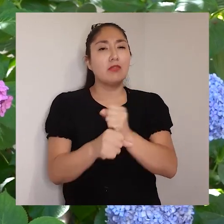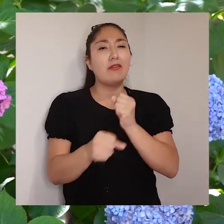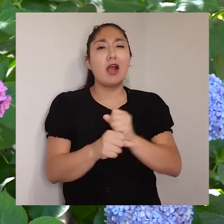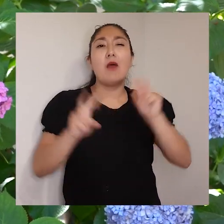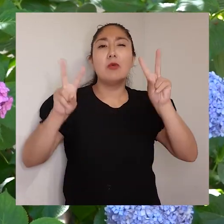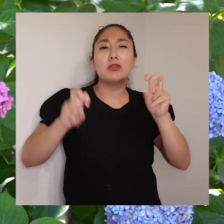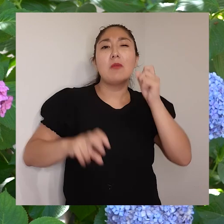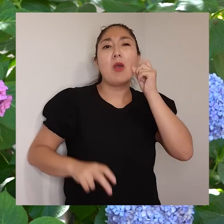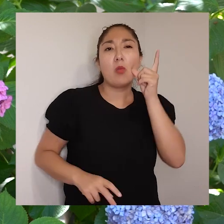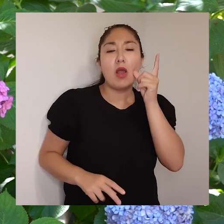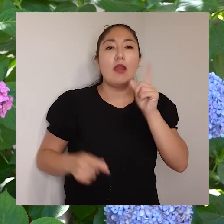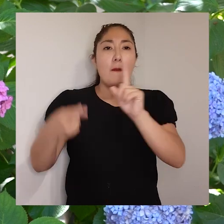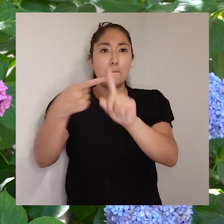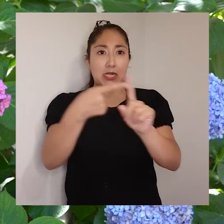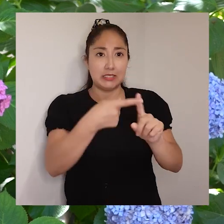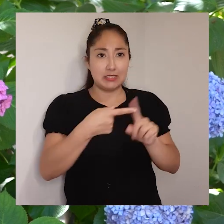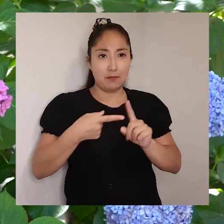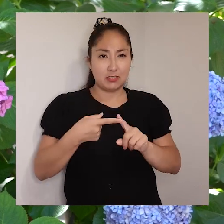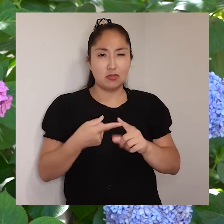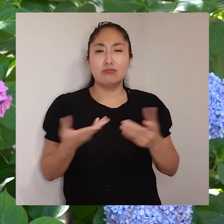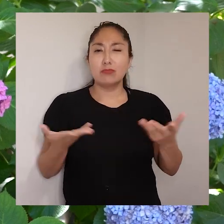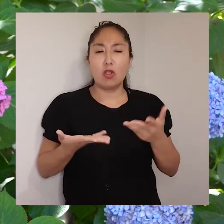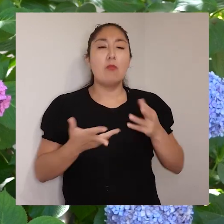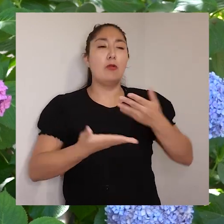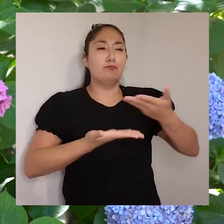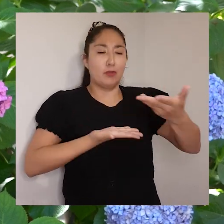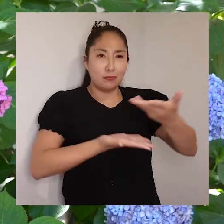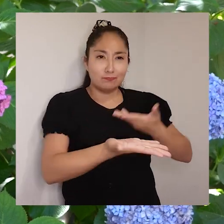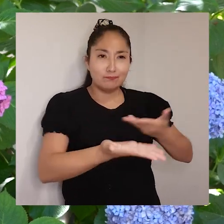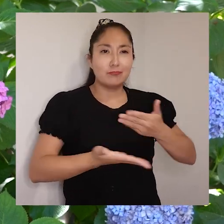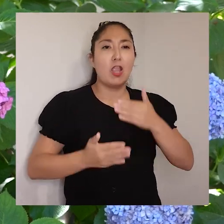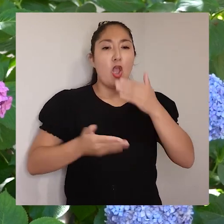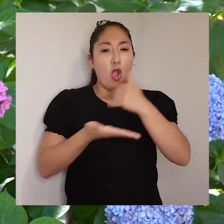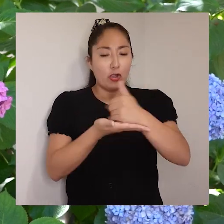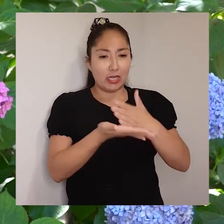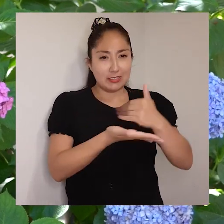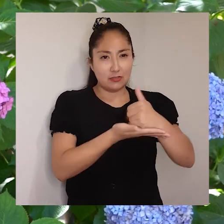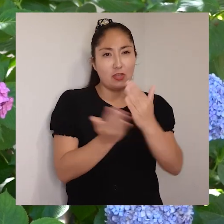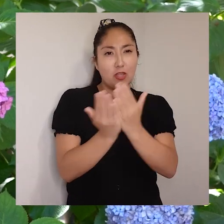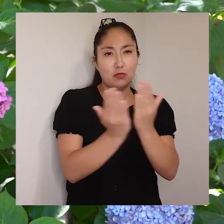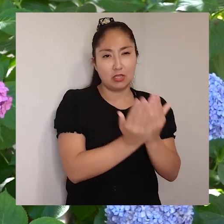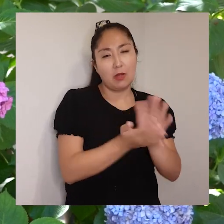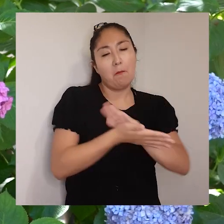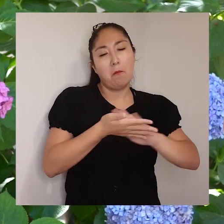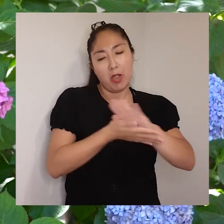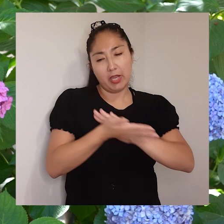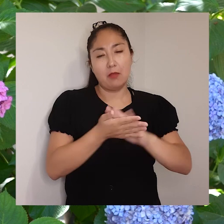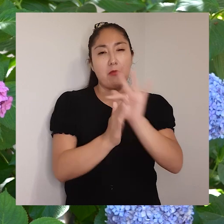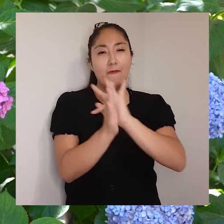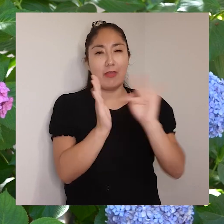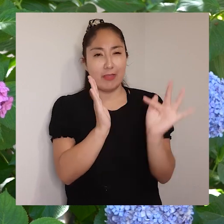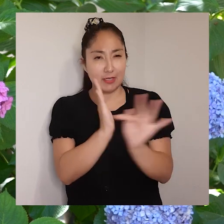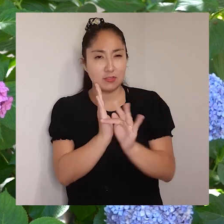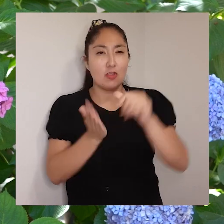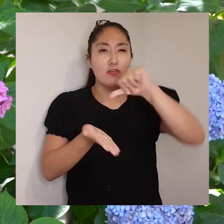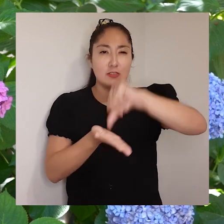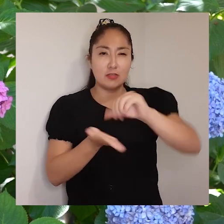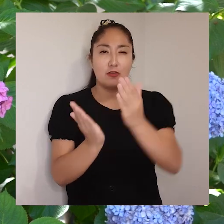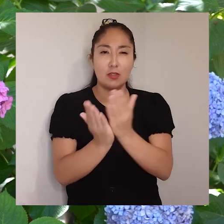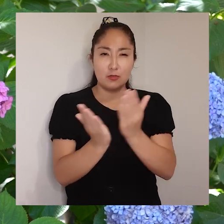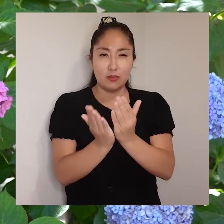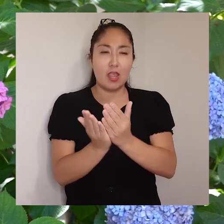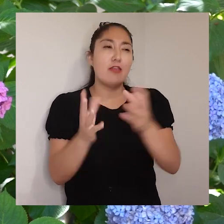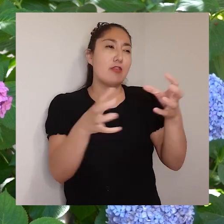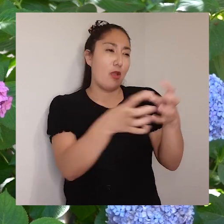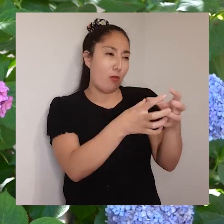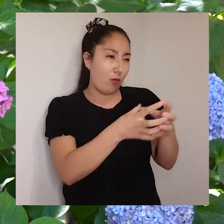de participación, que tiene que ver con la colaboración con los procesos de organización estudiantil de diverso tipo, federación, centro de estudiantes, colectivo